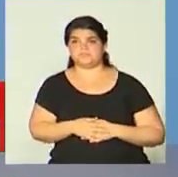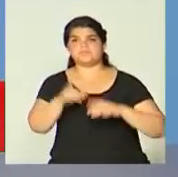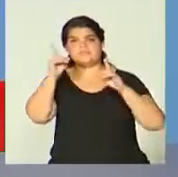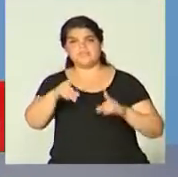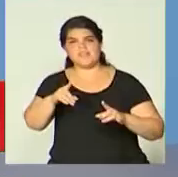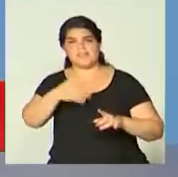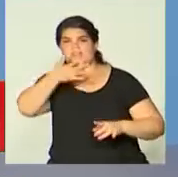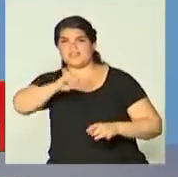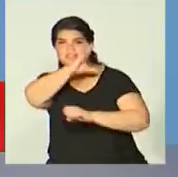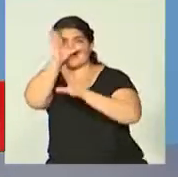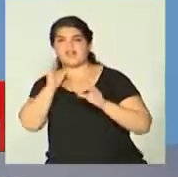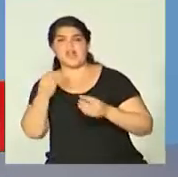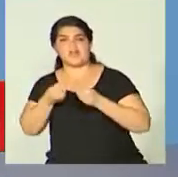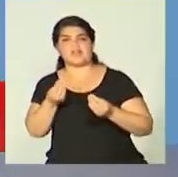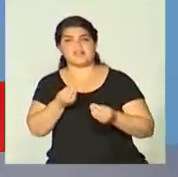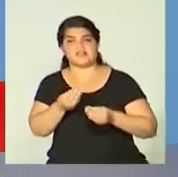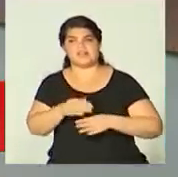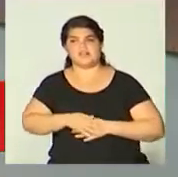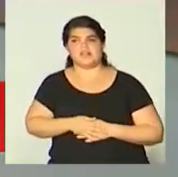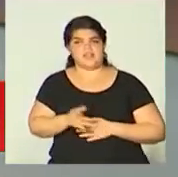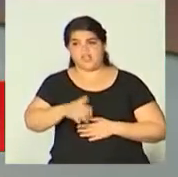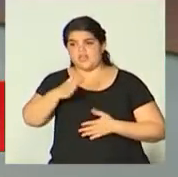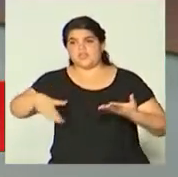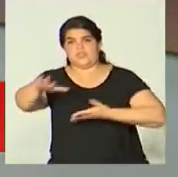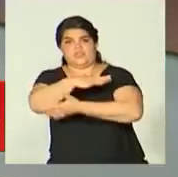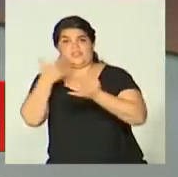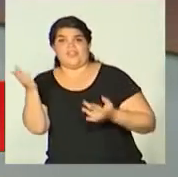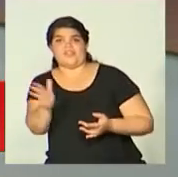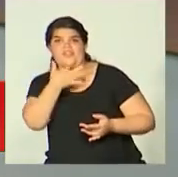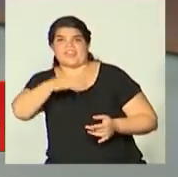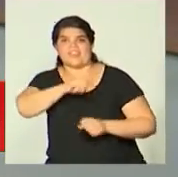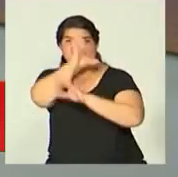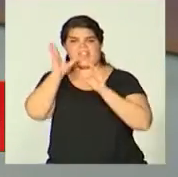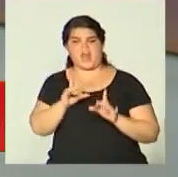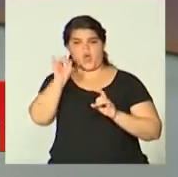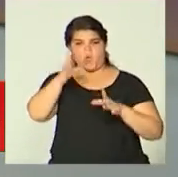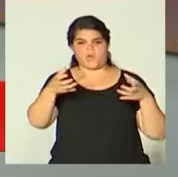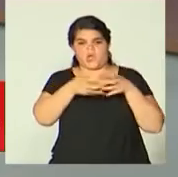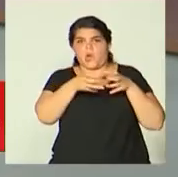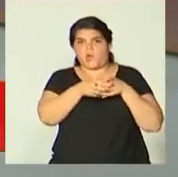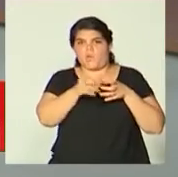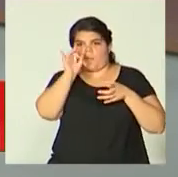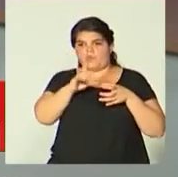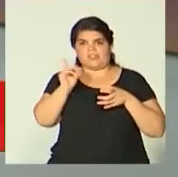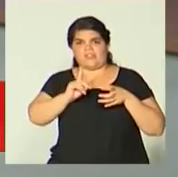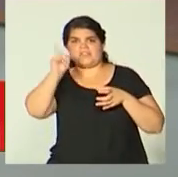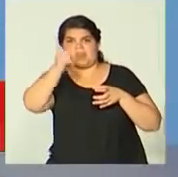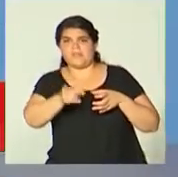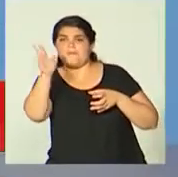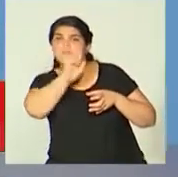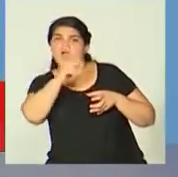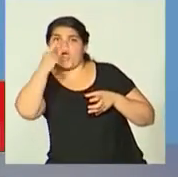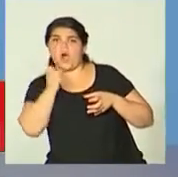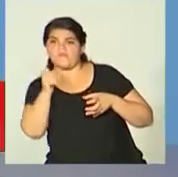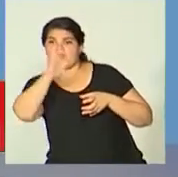conciencia y de sensibilización de toda la sociedad entonces no es solamente las agrupaciones sino un montón de gente hombres sin mujeres